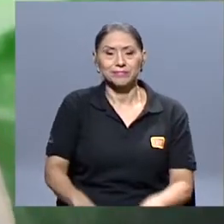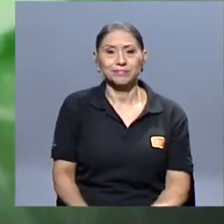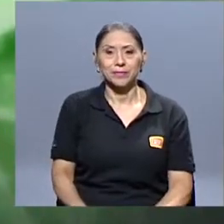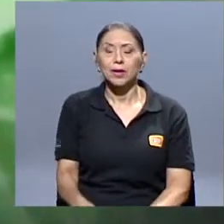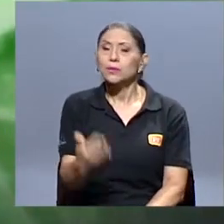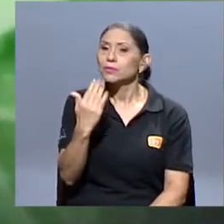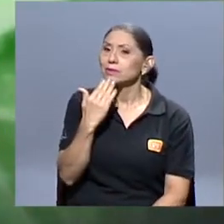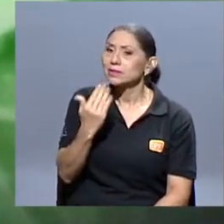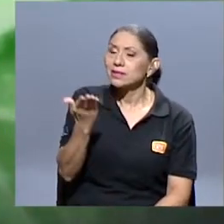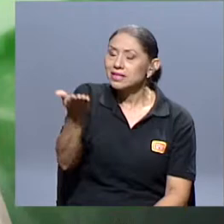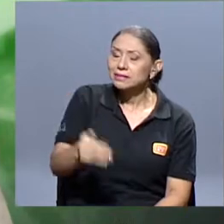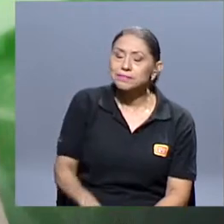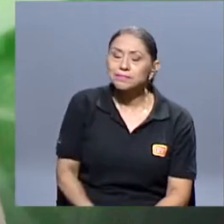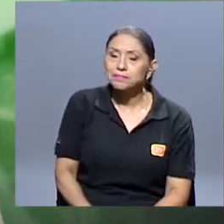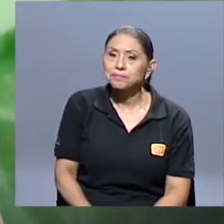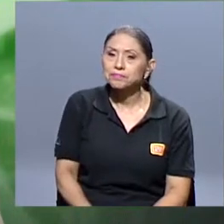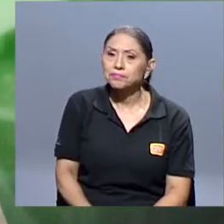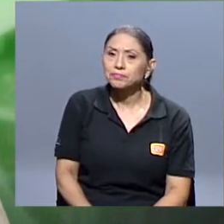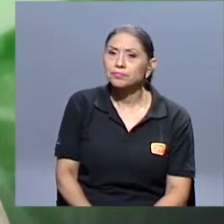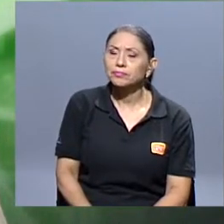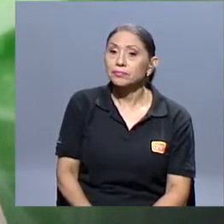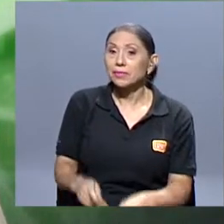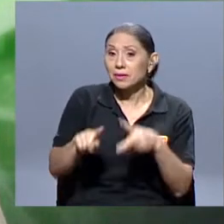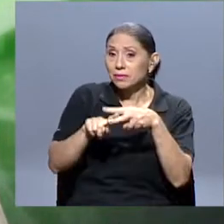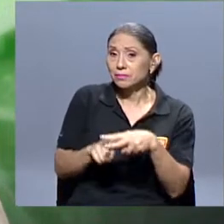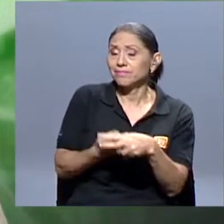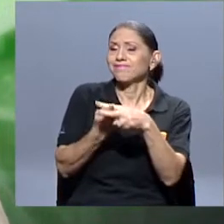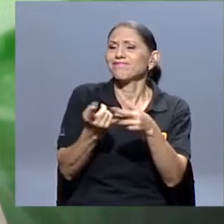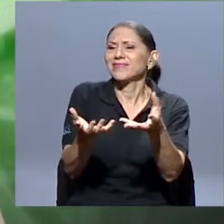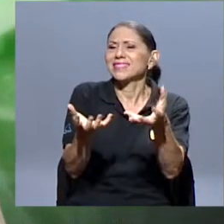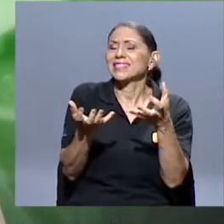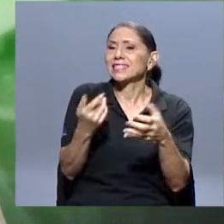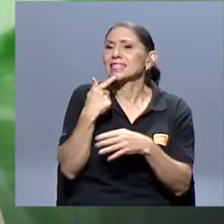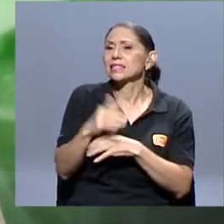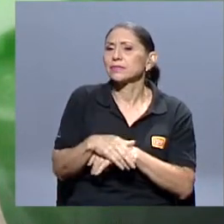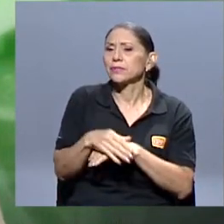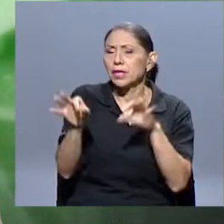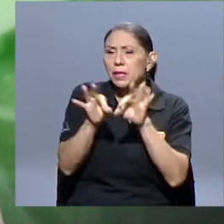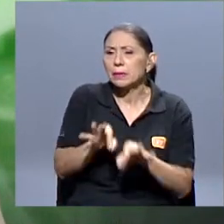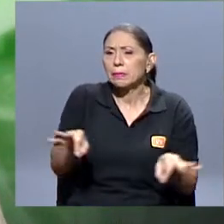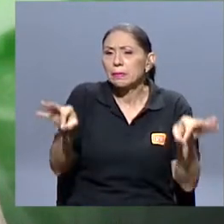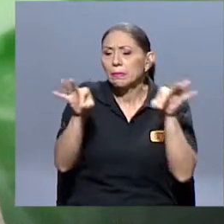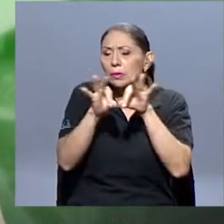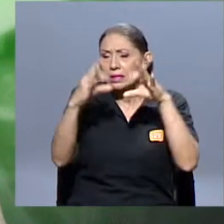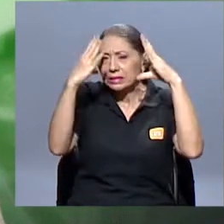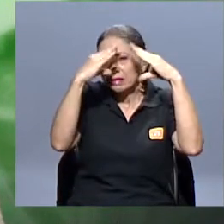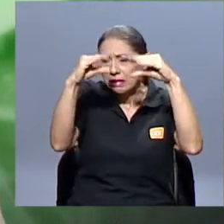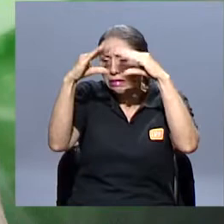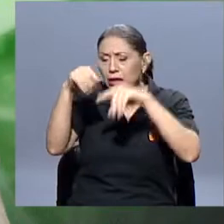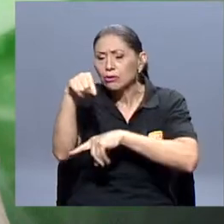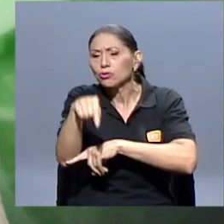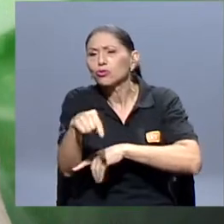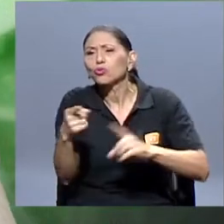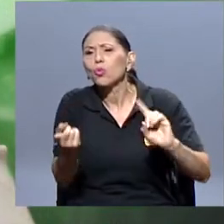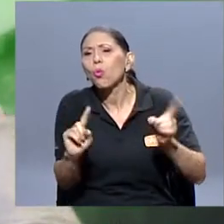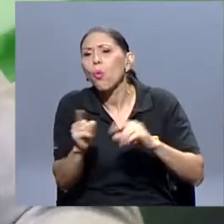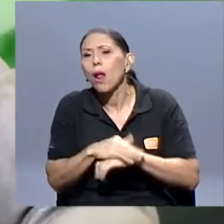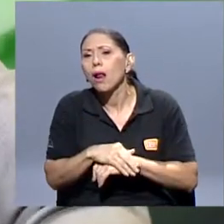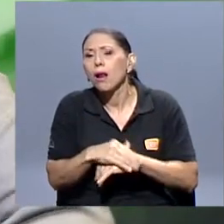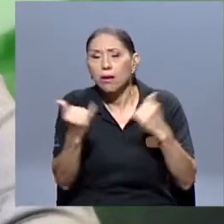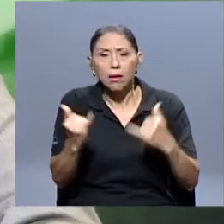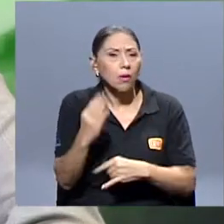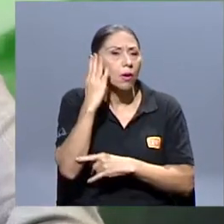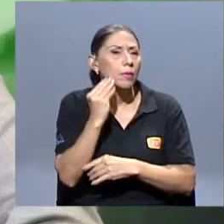Muchas gracias, don Tomás. Don Tomás, quisiera para arrancar un poco, ¿cuál es la importancia que tienen estos datos, este análisis de datos, para lo que estamos